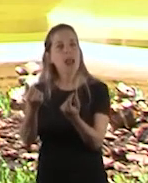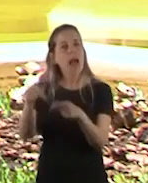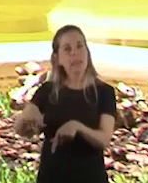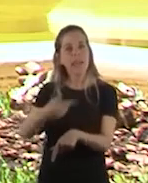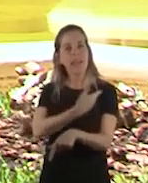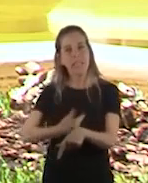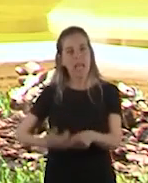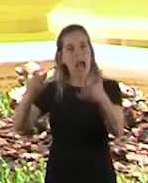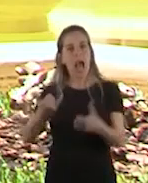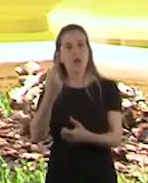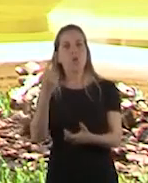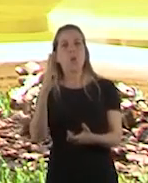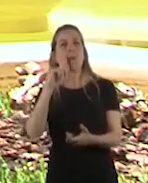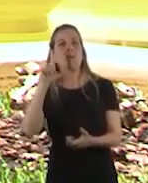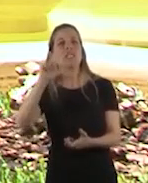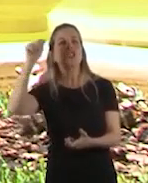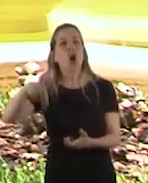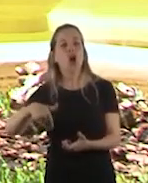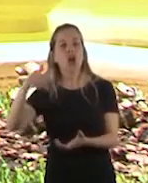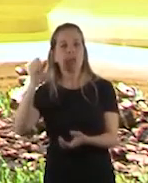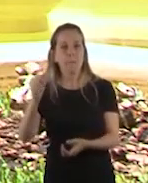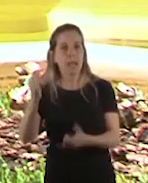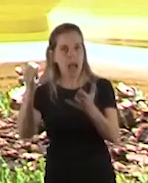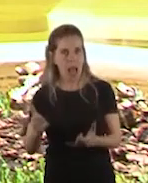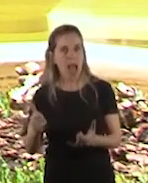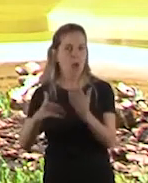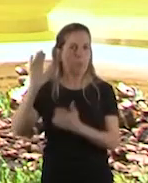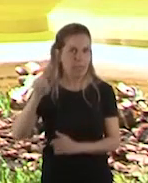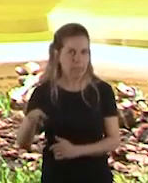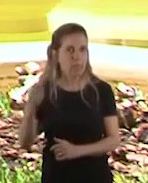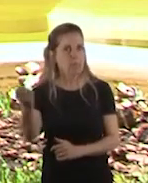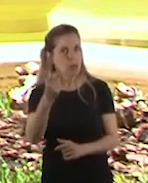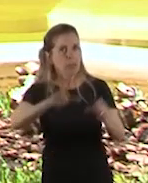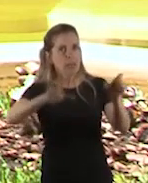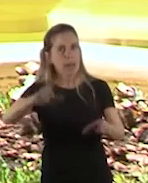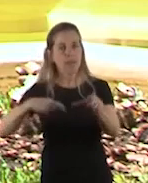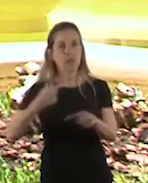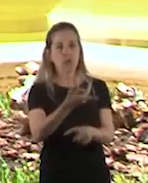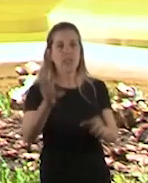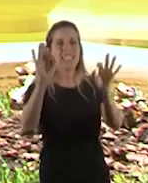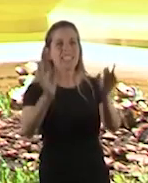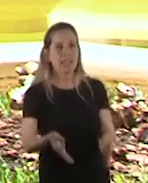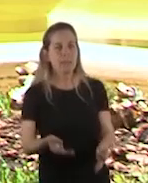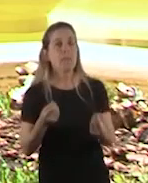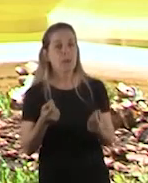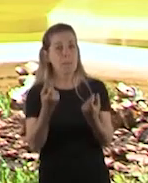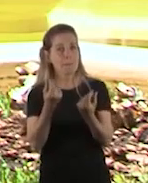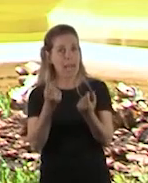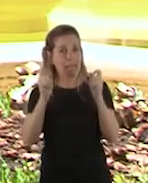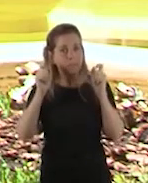de 1 billón de pesos. La ciudadanía merece saberlo, porque cada peso le